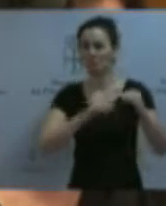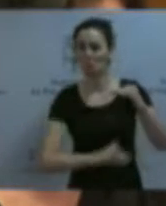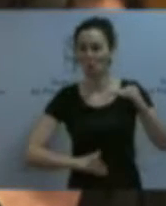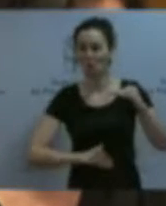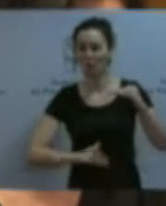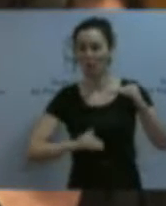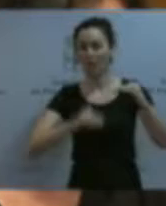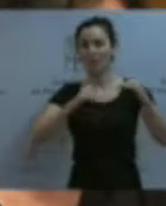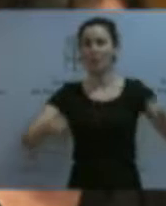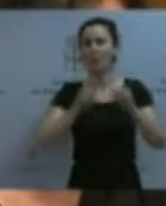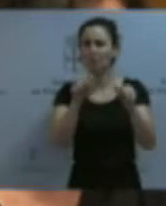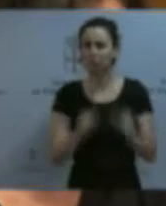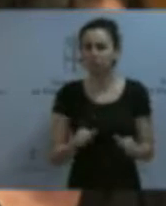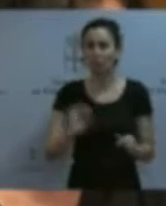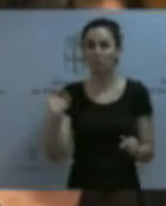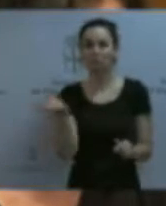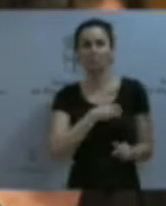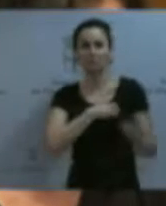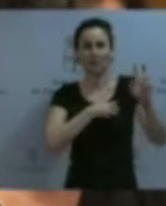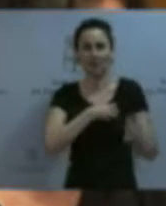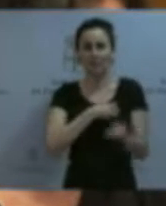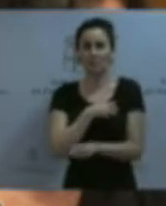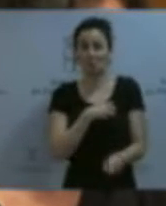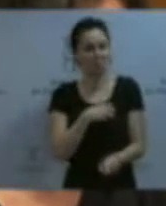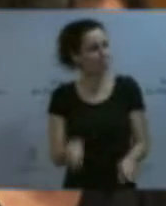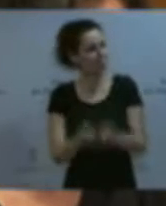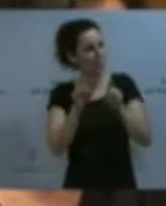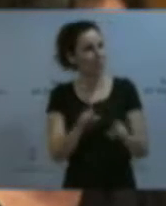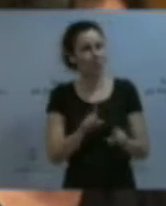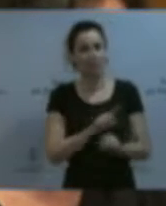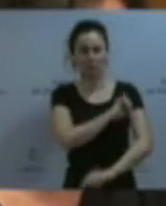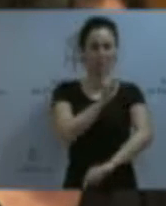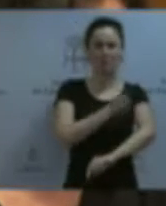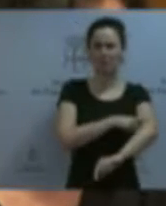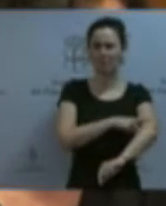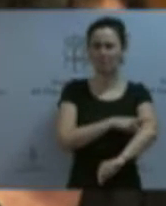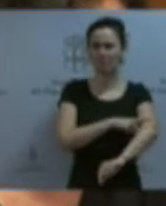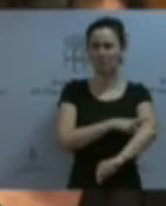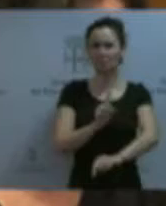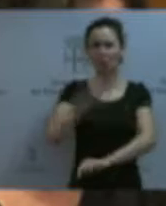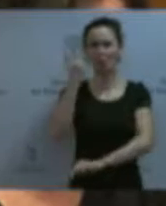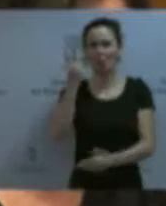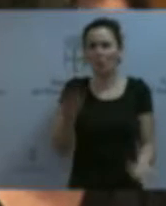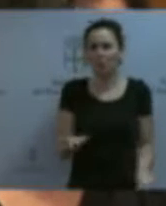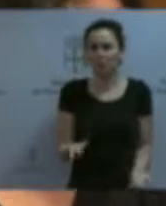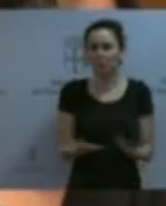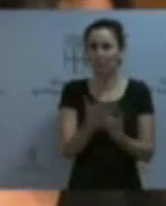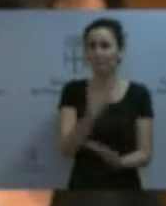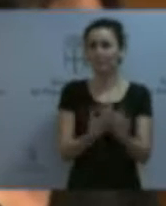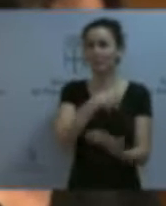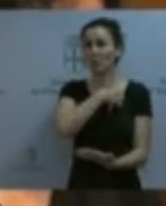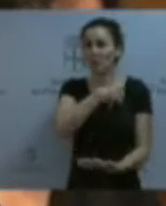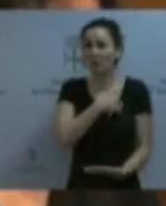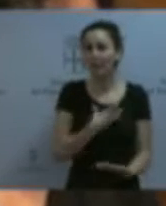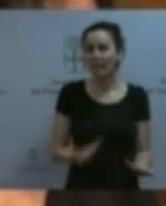margen de capacitación o rendimiento alguno, y que por otro lado asignar una deportista de alto nivel a la categoría mixta objetivamente la situaría de facto